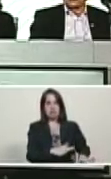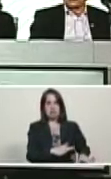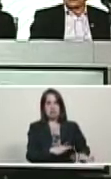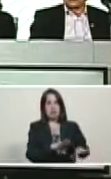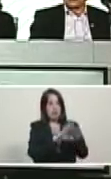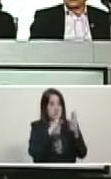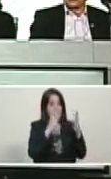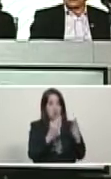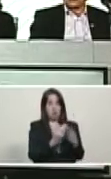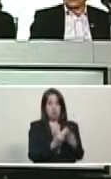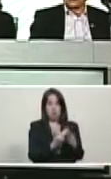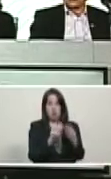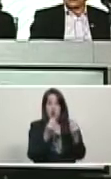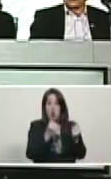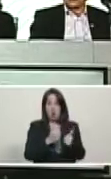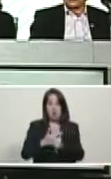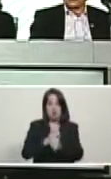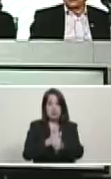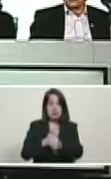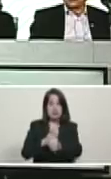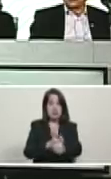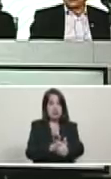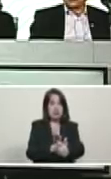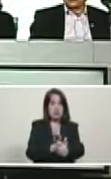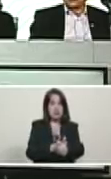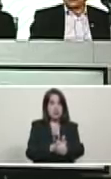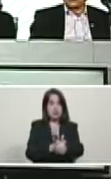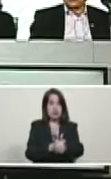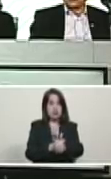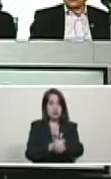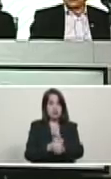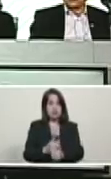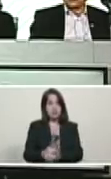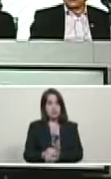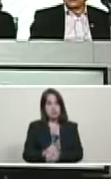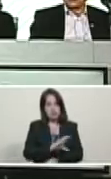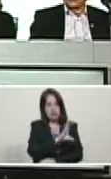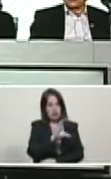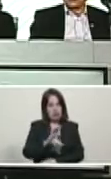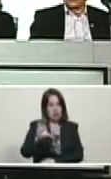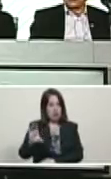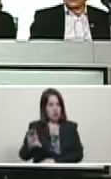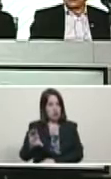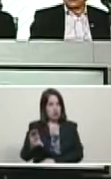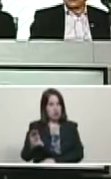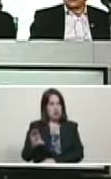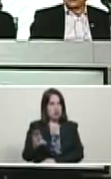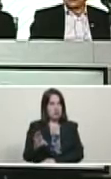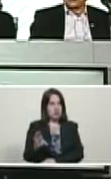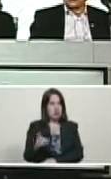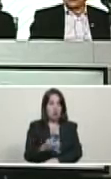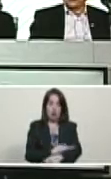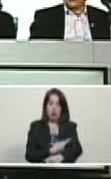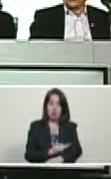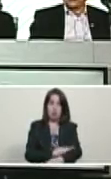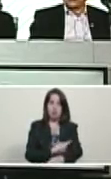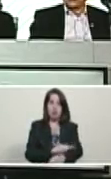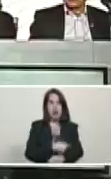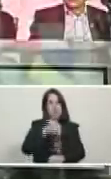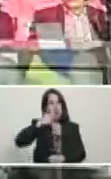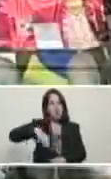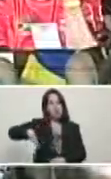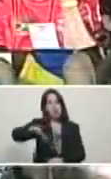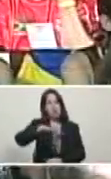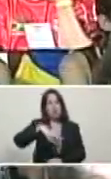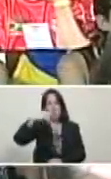como persiguen a nuestros hermanos latinoamericanos y caribeños a nuestros hermanos de los pueblos pobres del mundo